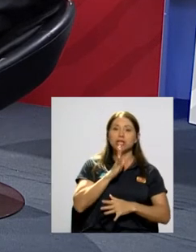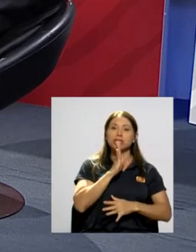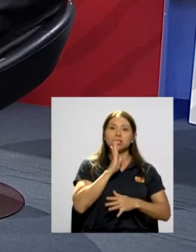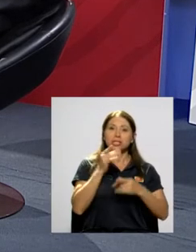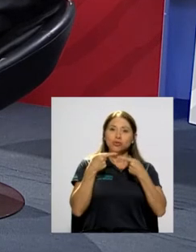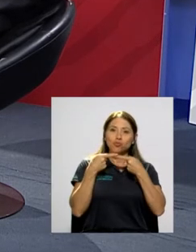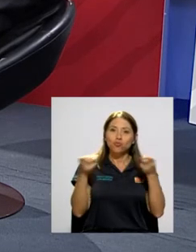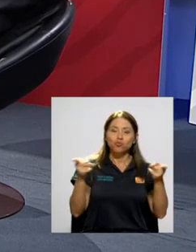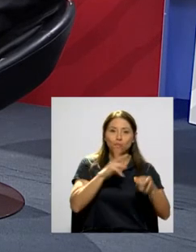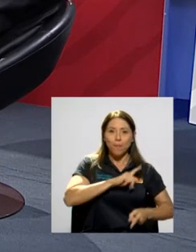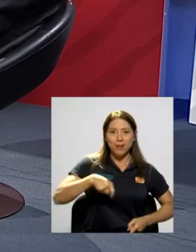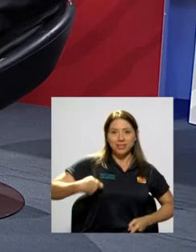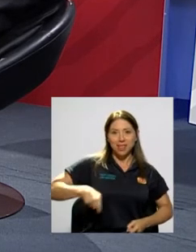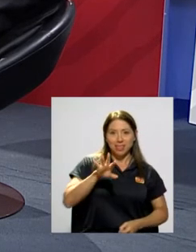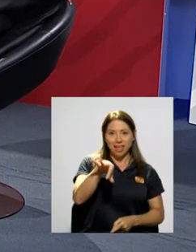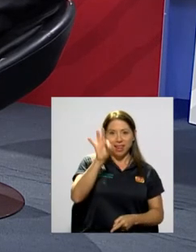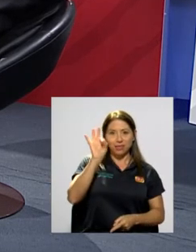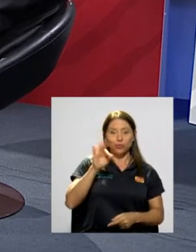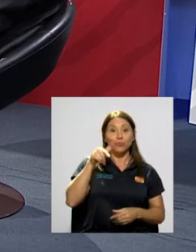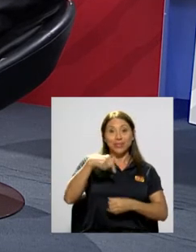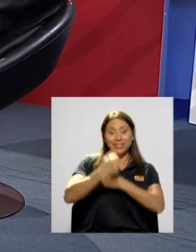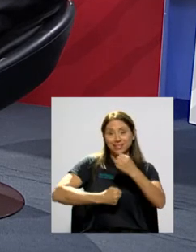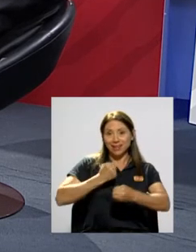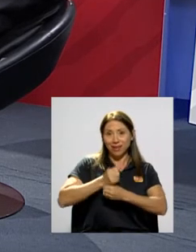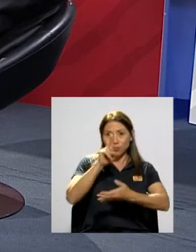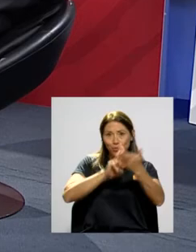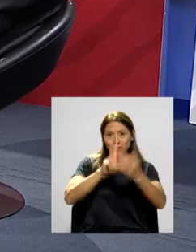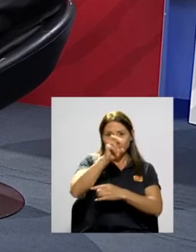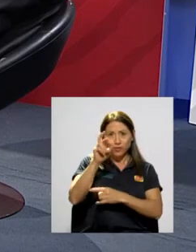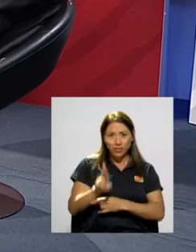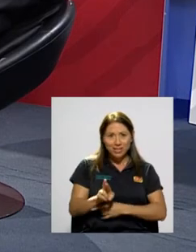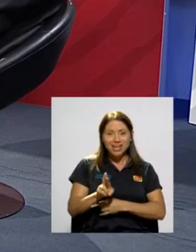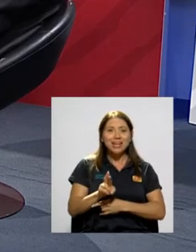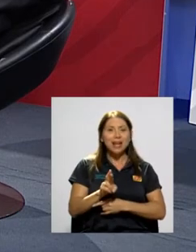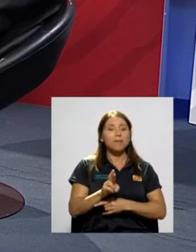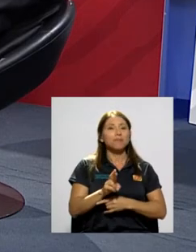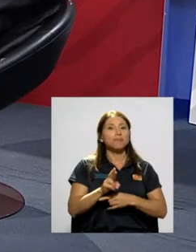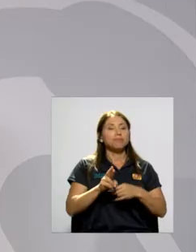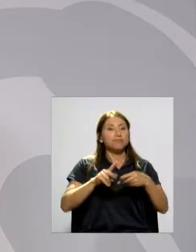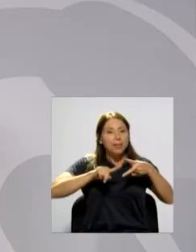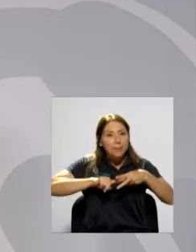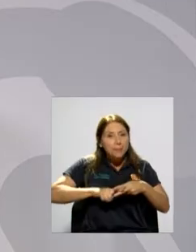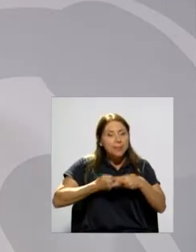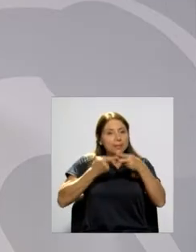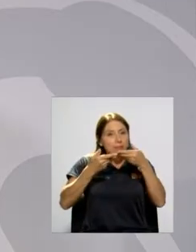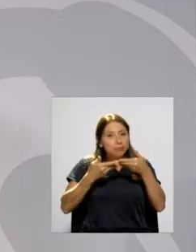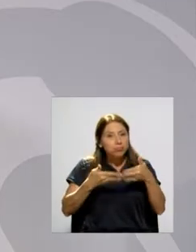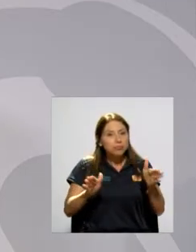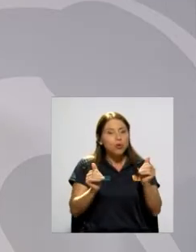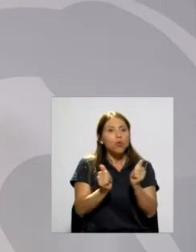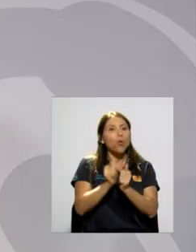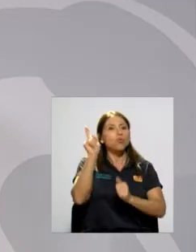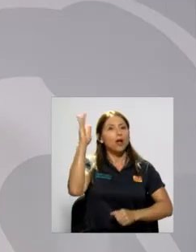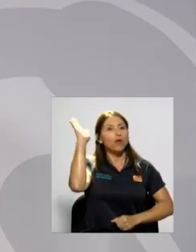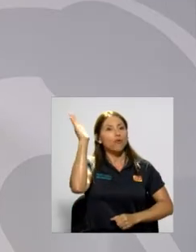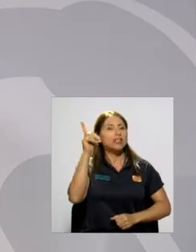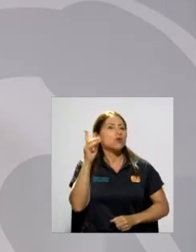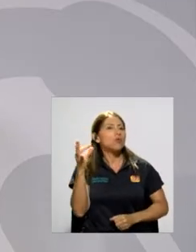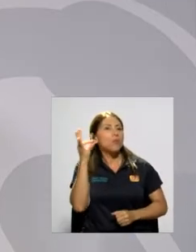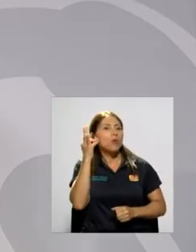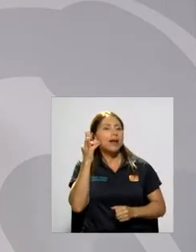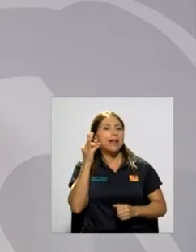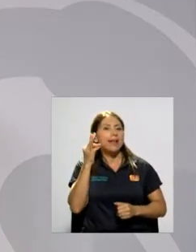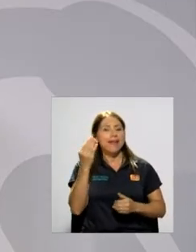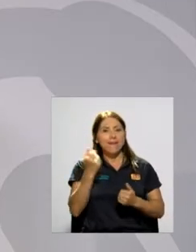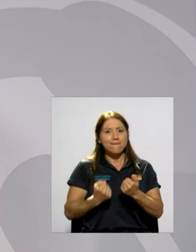electo. En este año la Universidad de Costa Rica habla con una conferencia de una feminista, una mujer muy